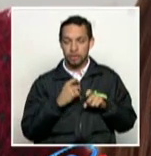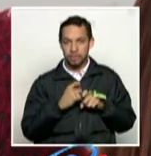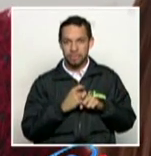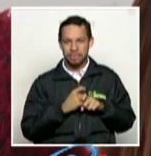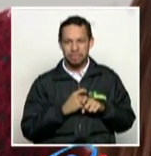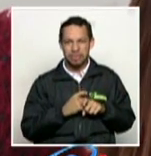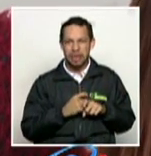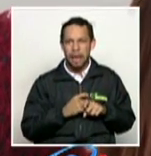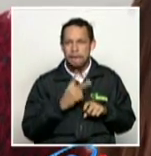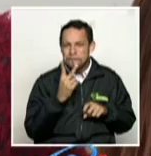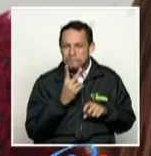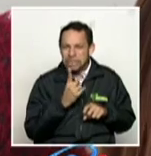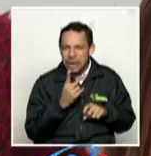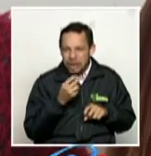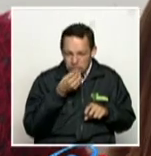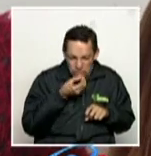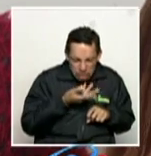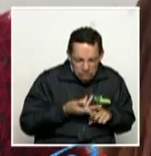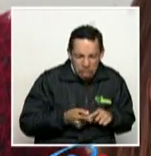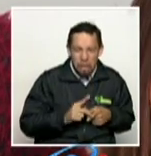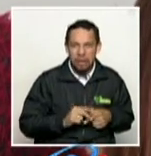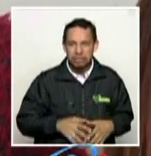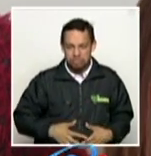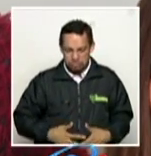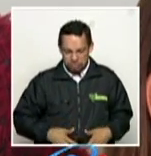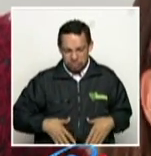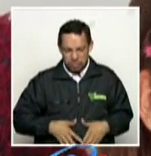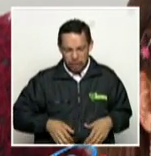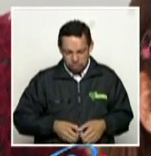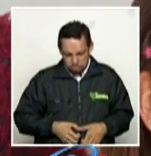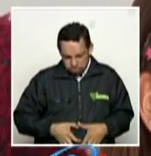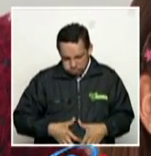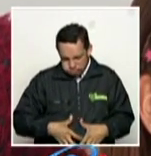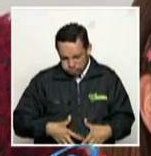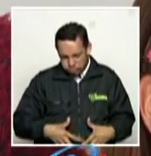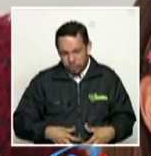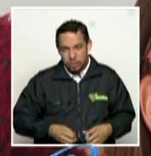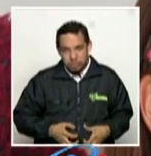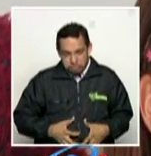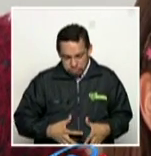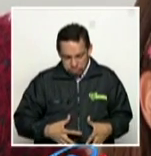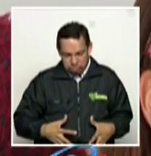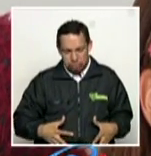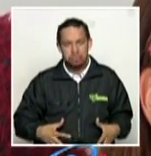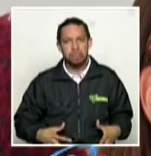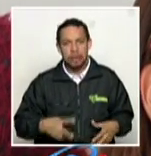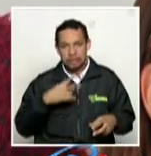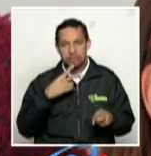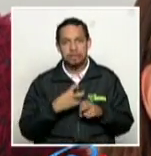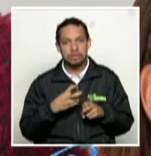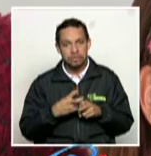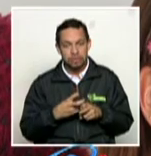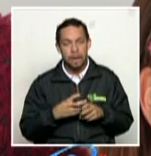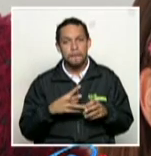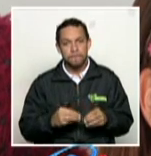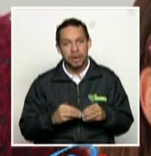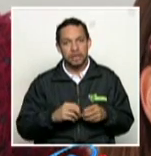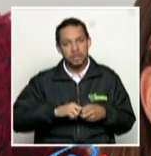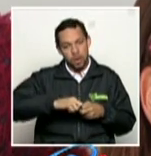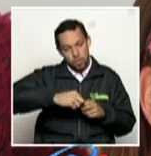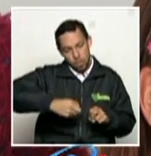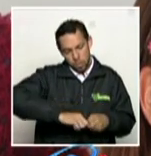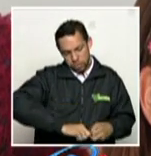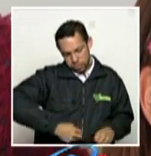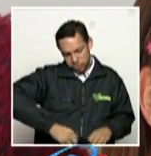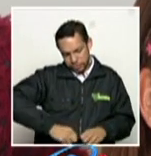verde, como negra, y se le empezó a poner el estómago como en unos grumos. Usted la veía y era así como unos grumos, unos nodos sobre el estómago.